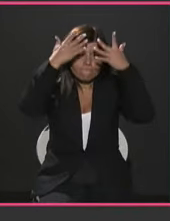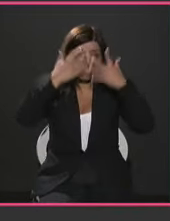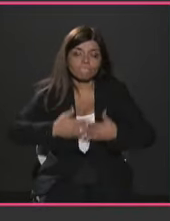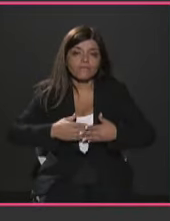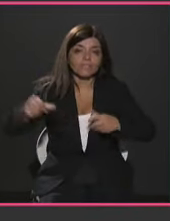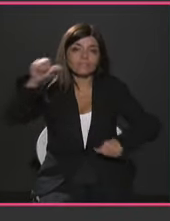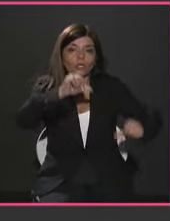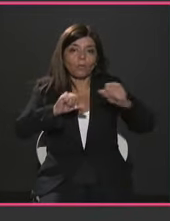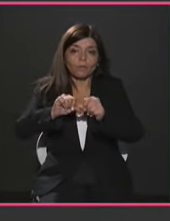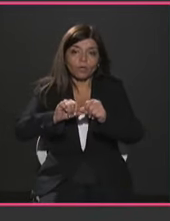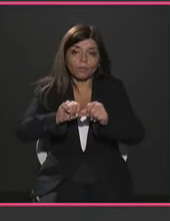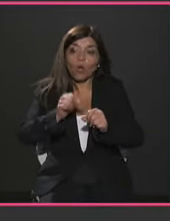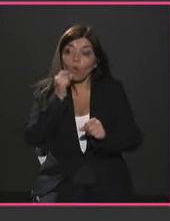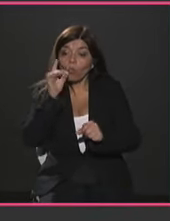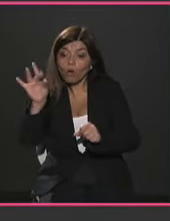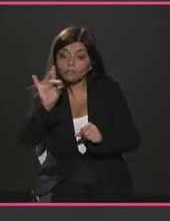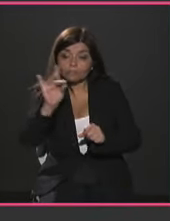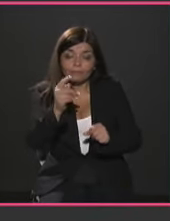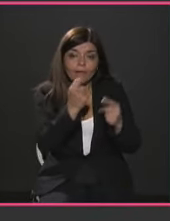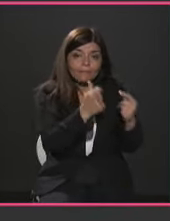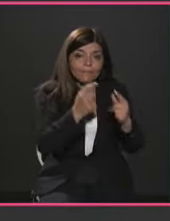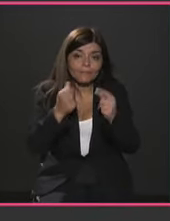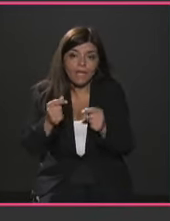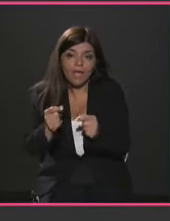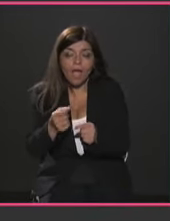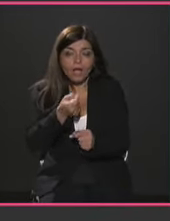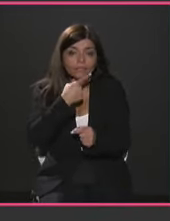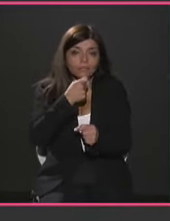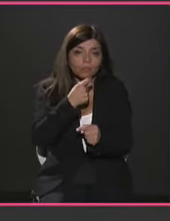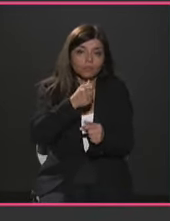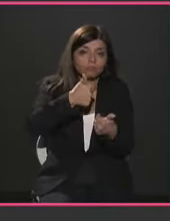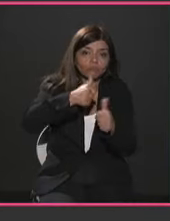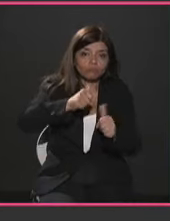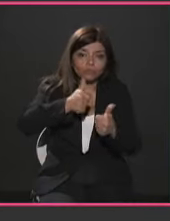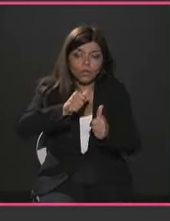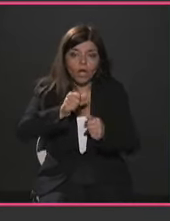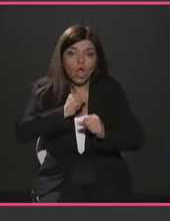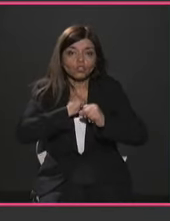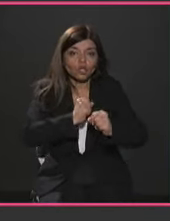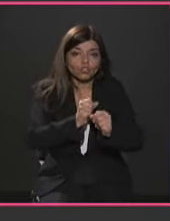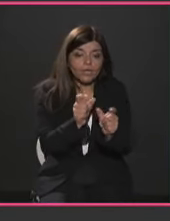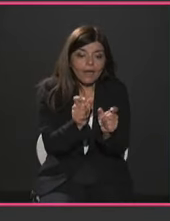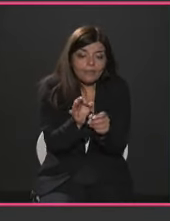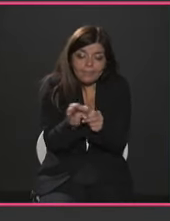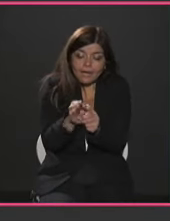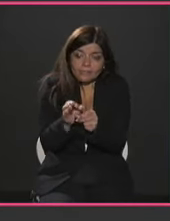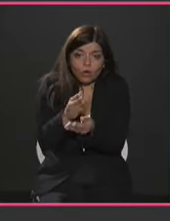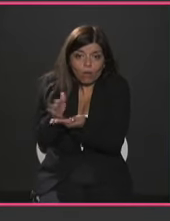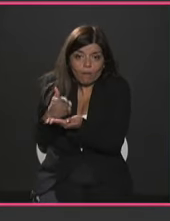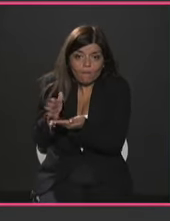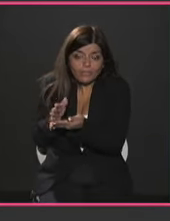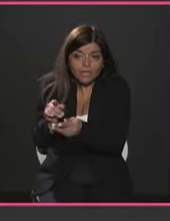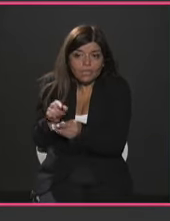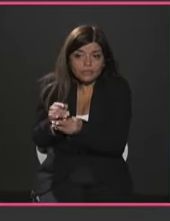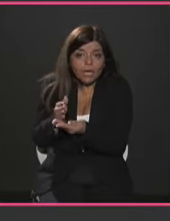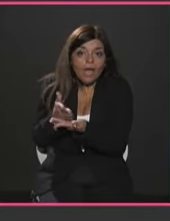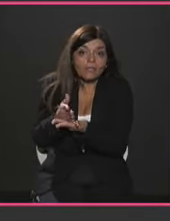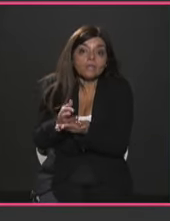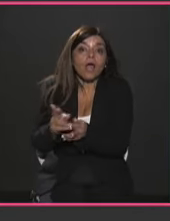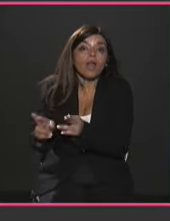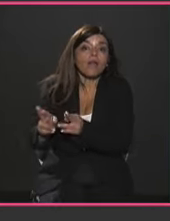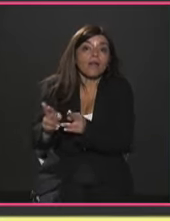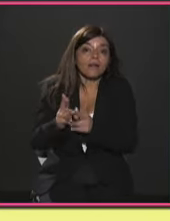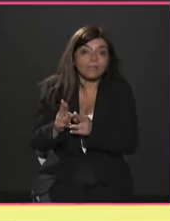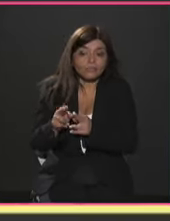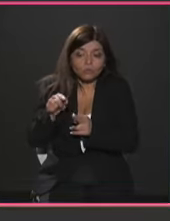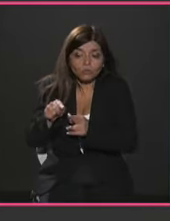propiedades de cada una de estas moléculas que las hace ser efectiva o no efectiva contra las células que queremos matar y entonces el resultado de